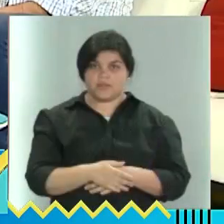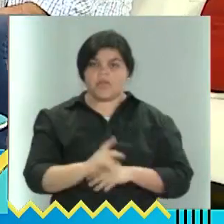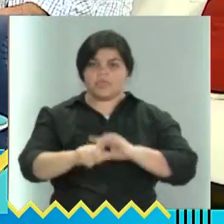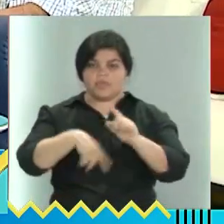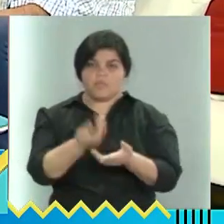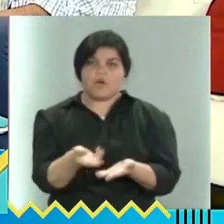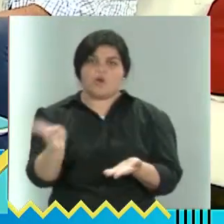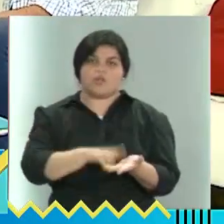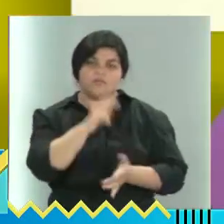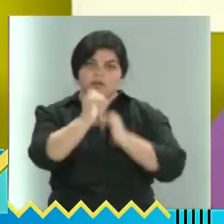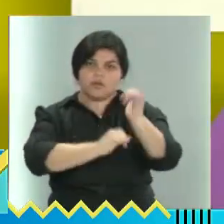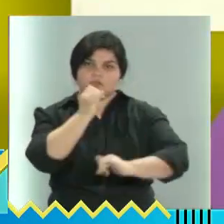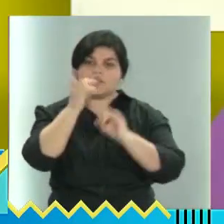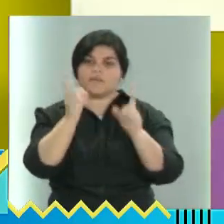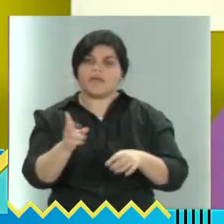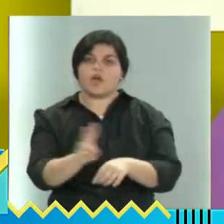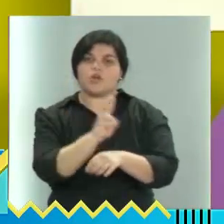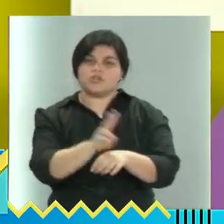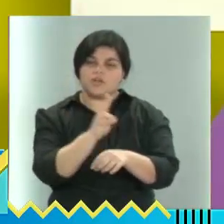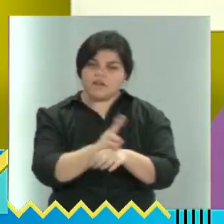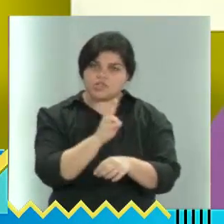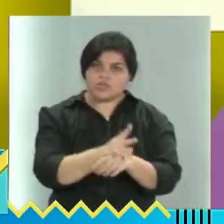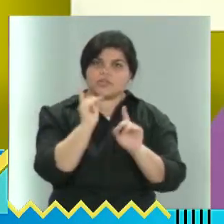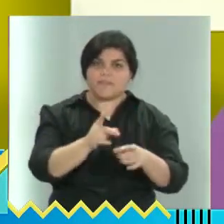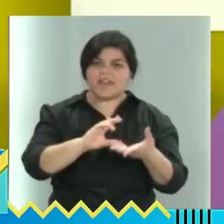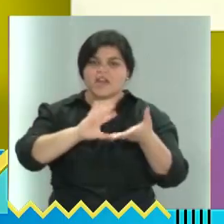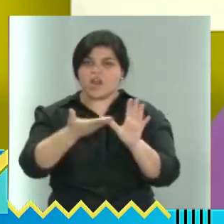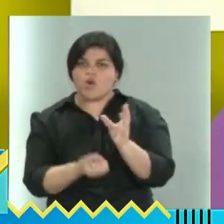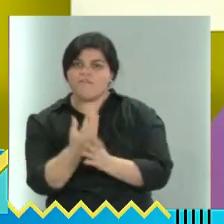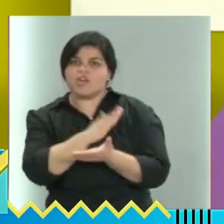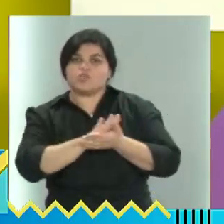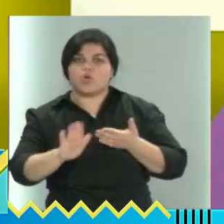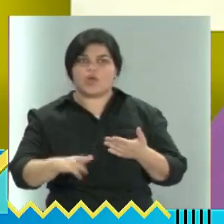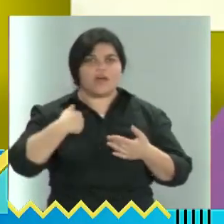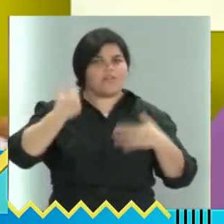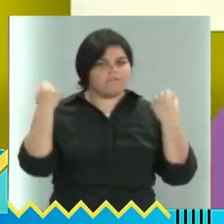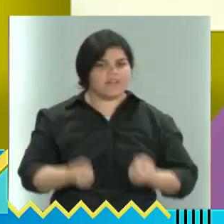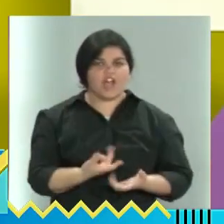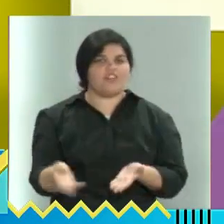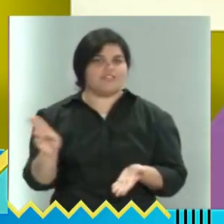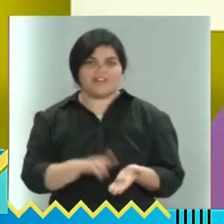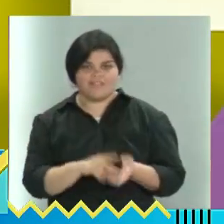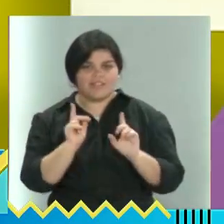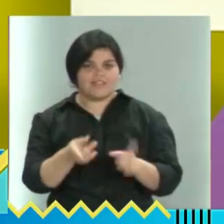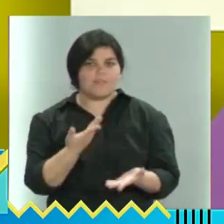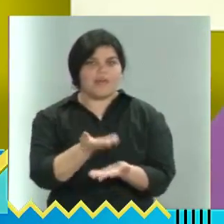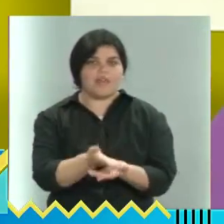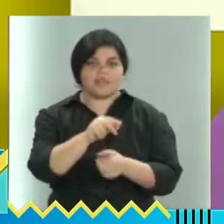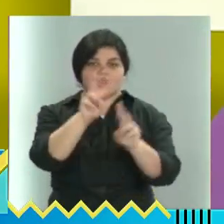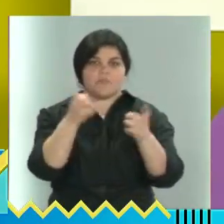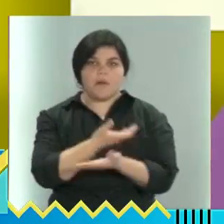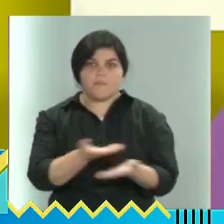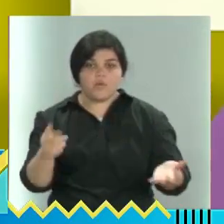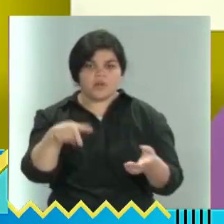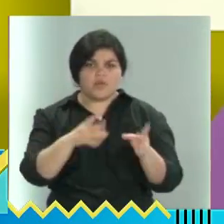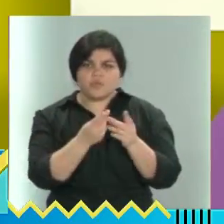y sobre todo el tema de conservación y renovación urbana. Me parece que ahí quiero volver, si me pongo caprichosa con eso. Y bueno, obviamente el tema de obra pública, un tema tan